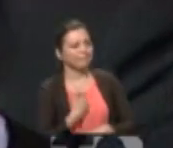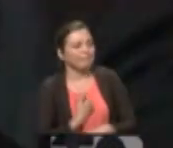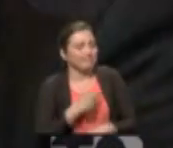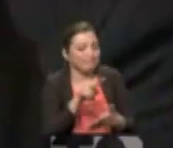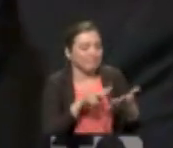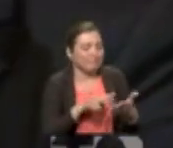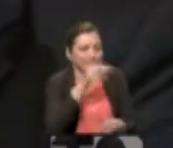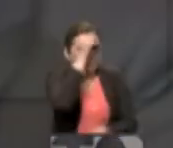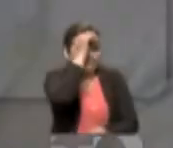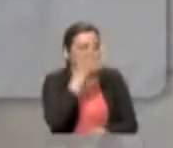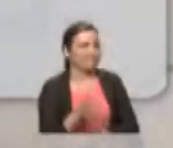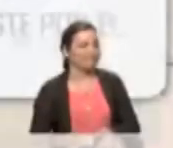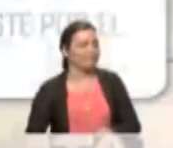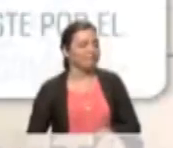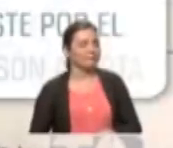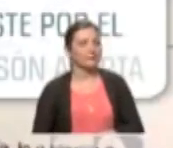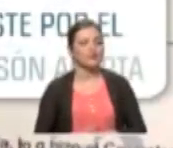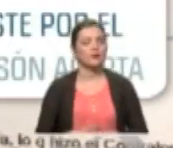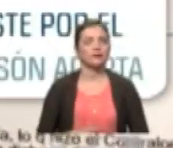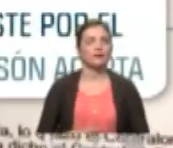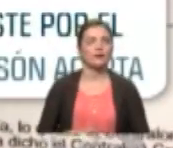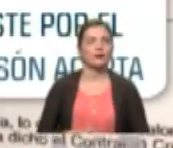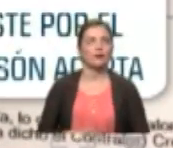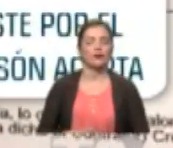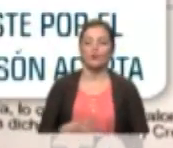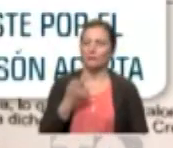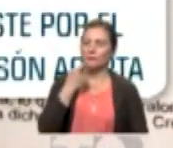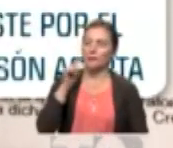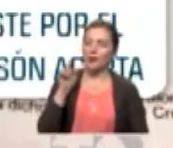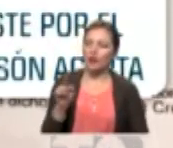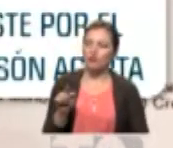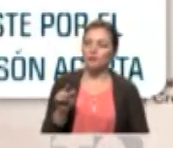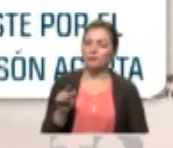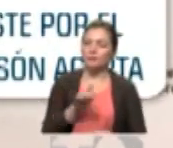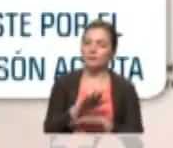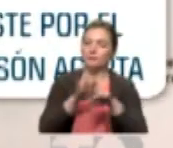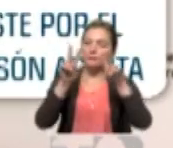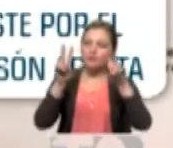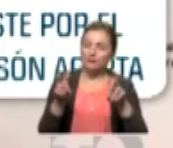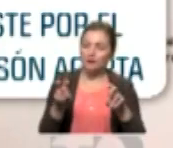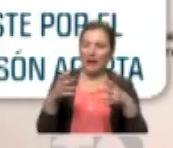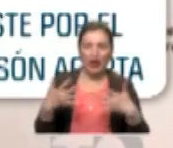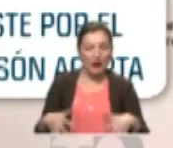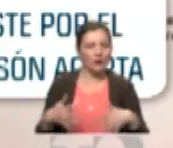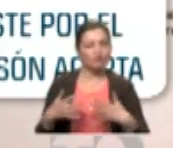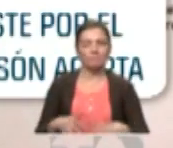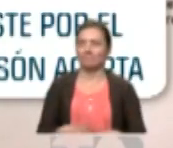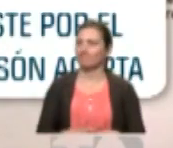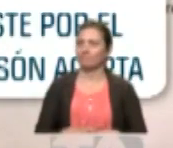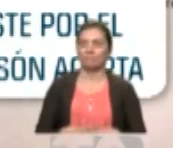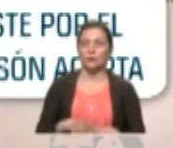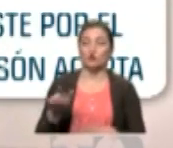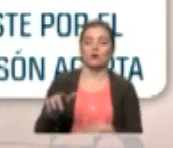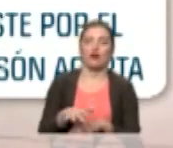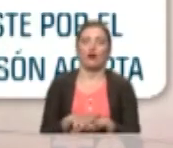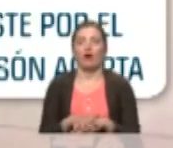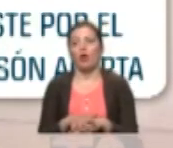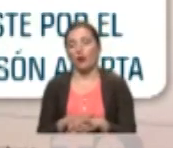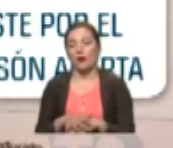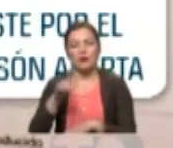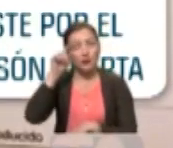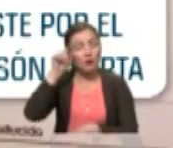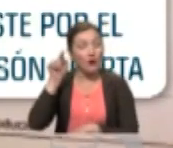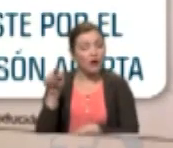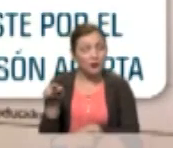haberlo leído y le resta importancia. Mera objeta. No me refiero a que sea grave. Me cabrea su lenidad.